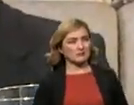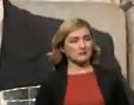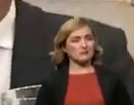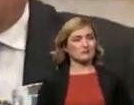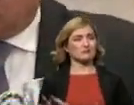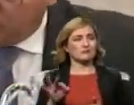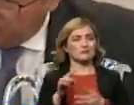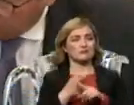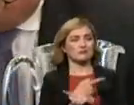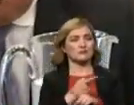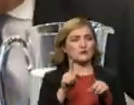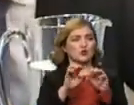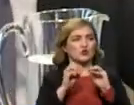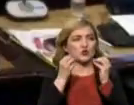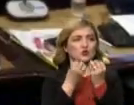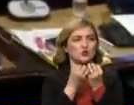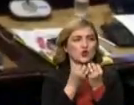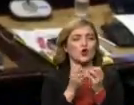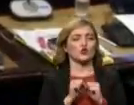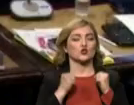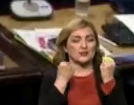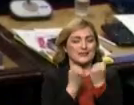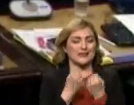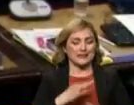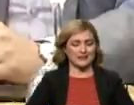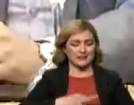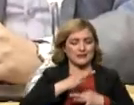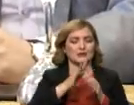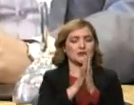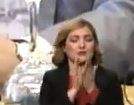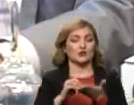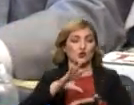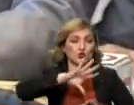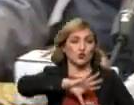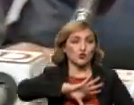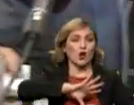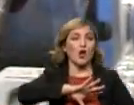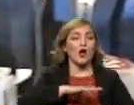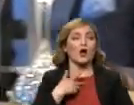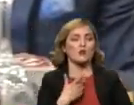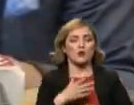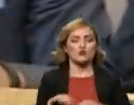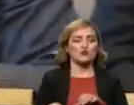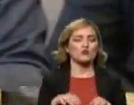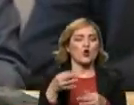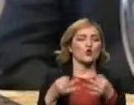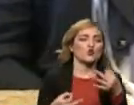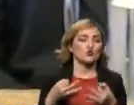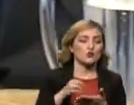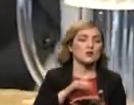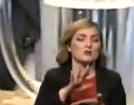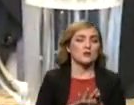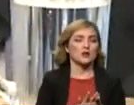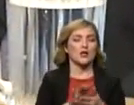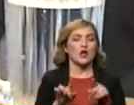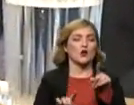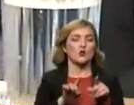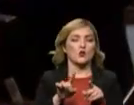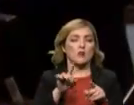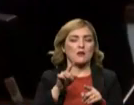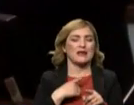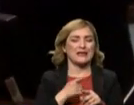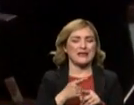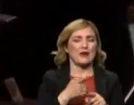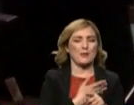Representantes de distintas organizaciones de la sociedad civil piden a la Asamblea Nacional actuar de forma justa respecto al veto del Ejecutivo al Código de la Democracia